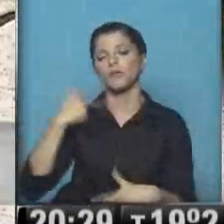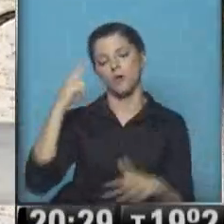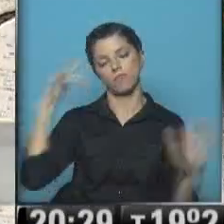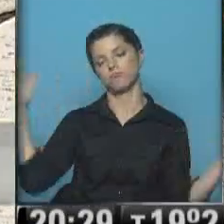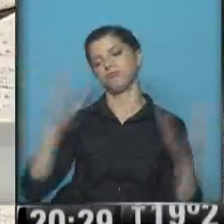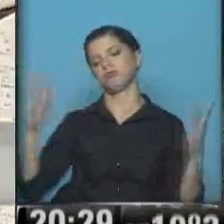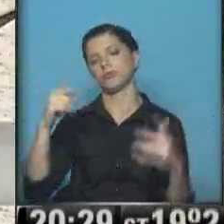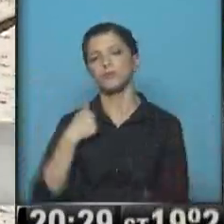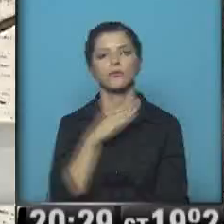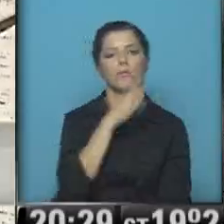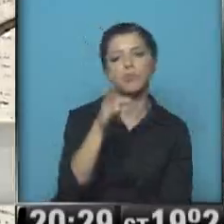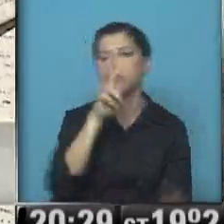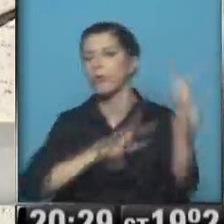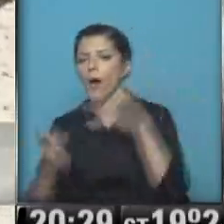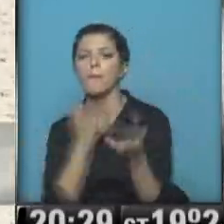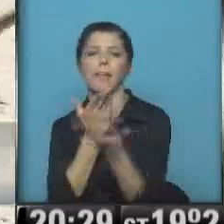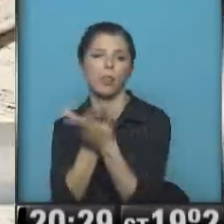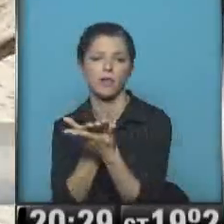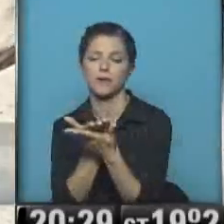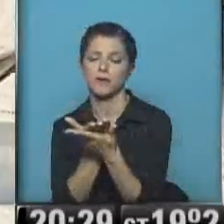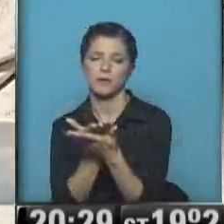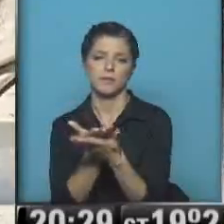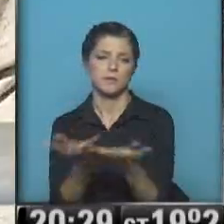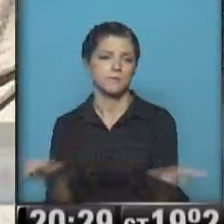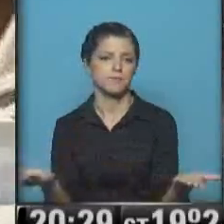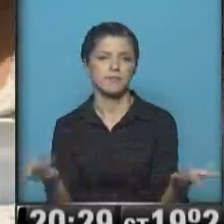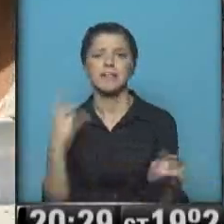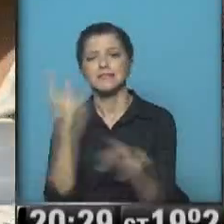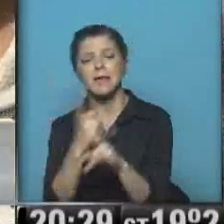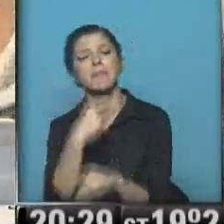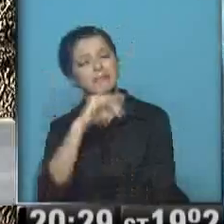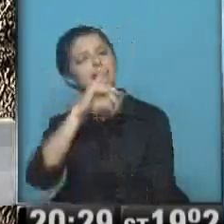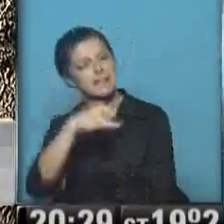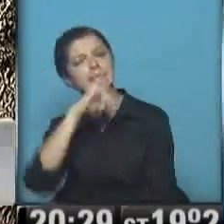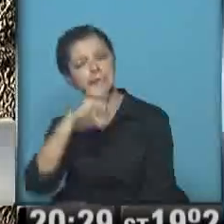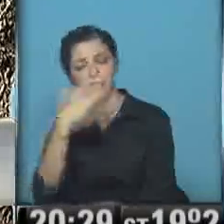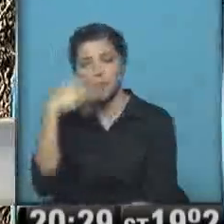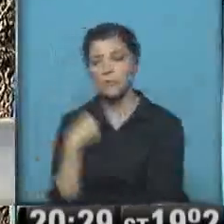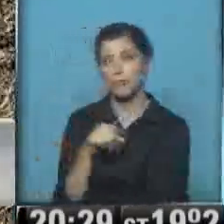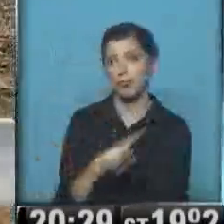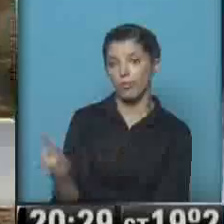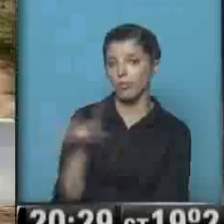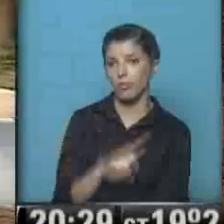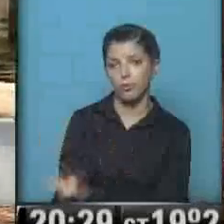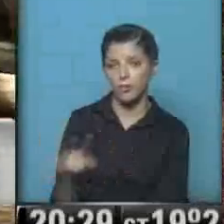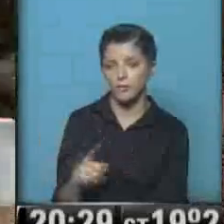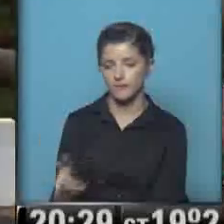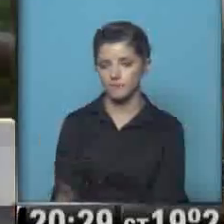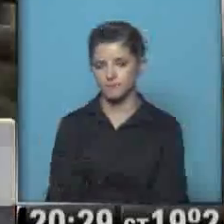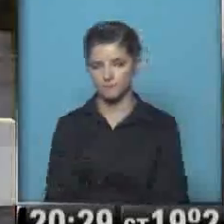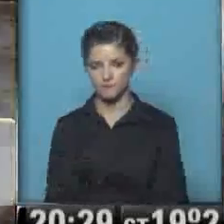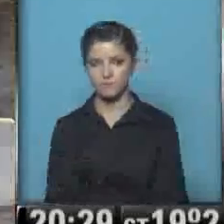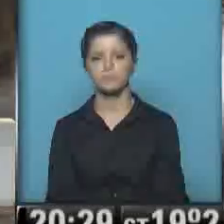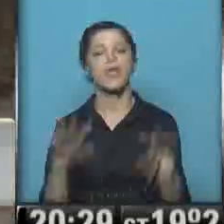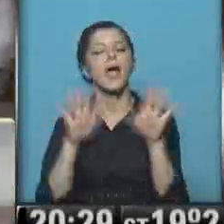de andar, ir, buscar, pedir. Siempre te dicen, sí, vamos, pero vos te quedás esperando y nunca viene nadie. Es